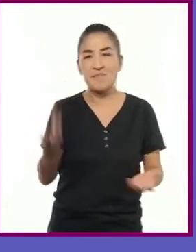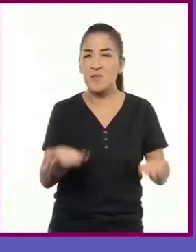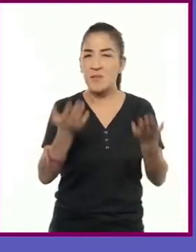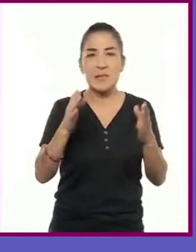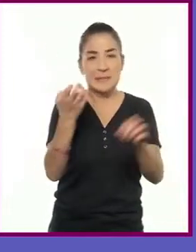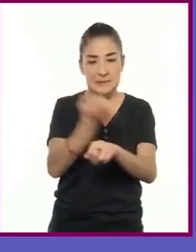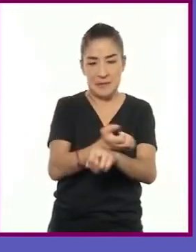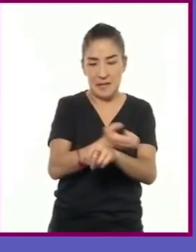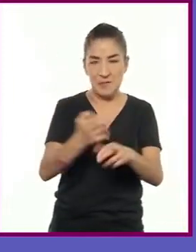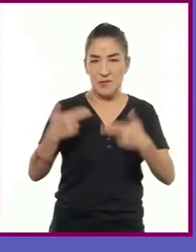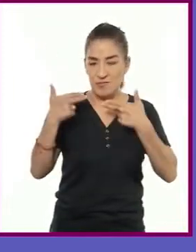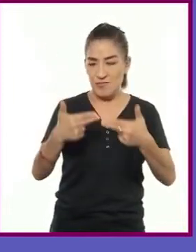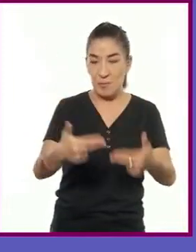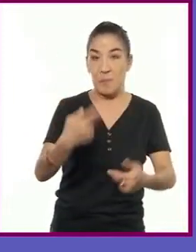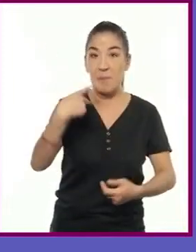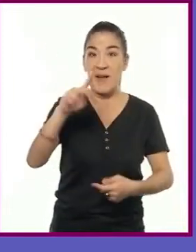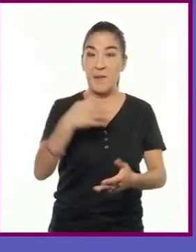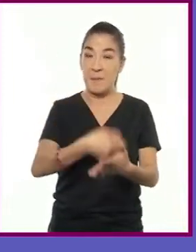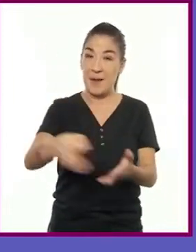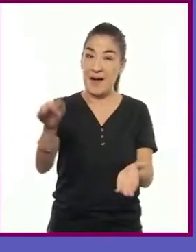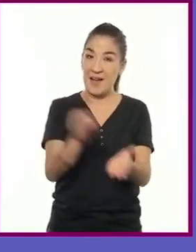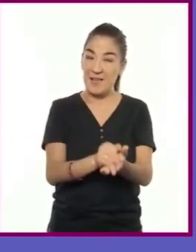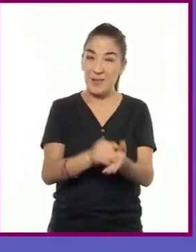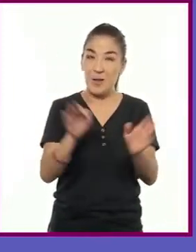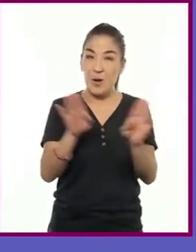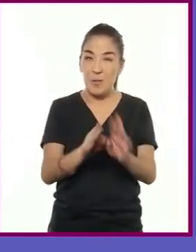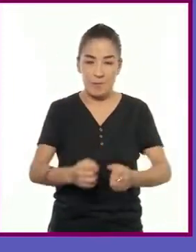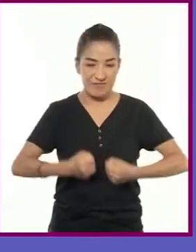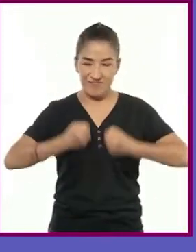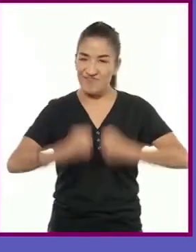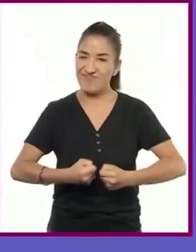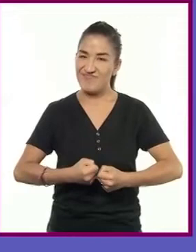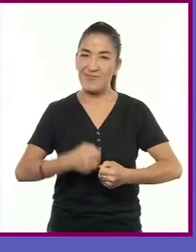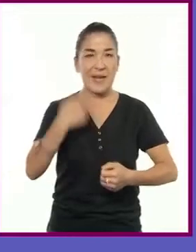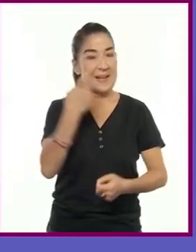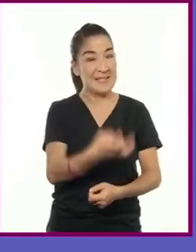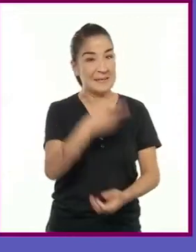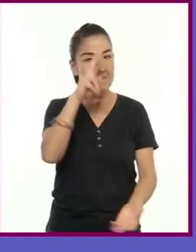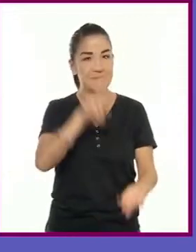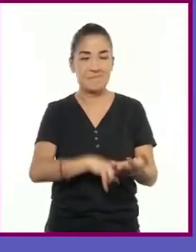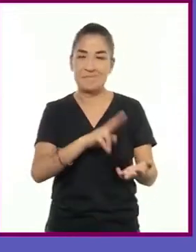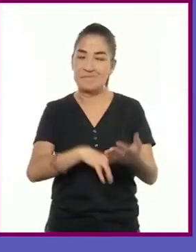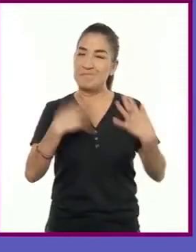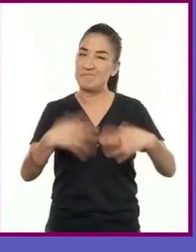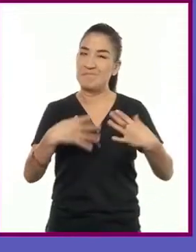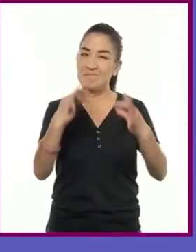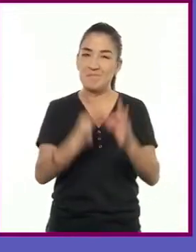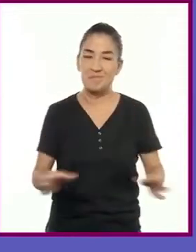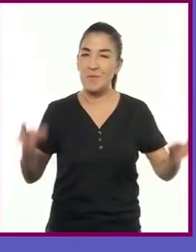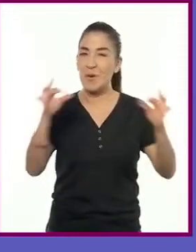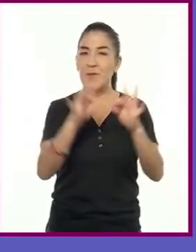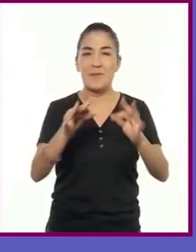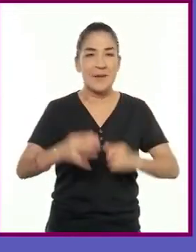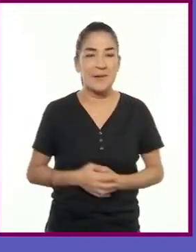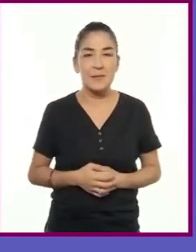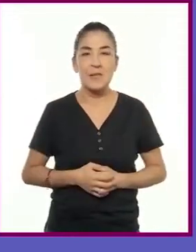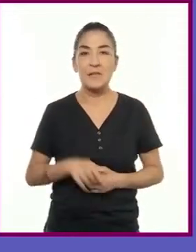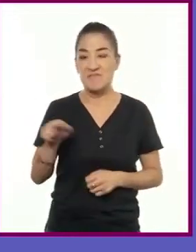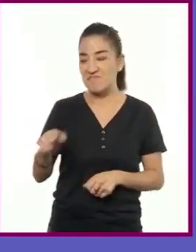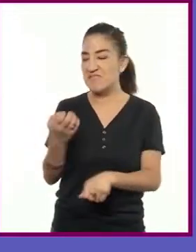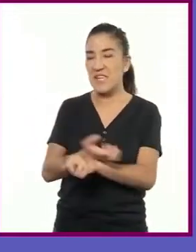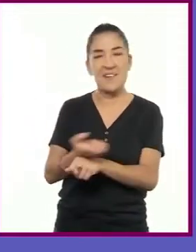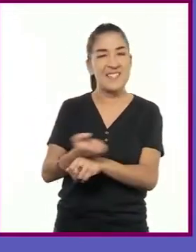virtud se aquista. Y la virtud vale por sí sola lo que la sangre no